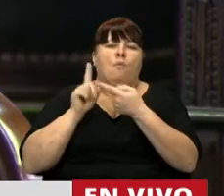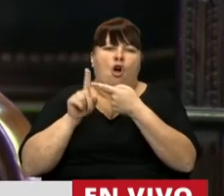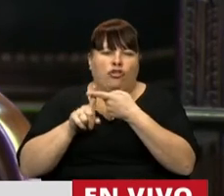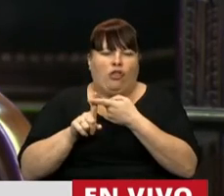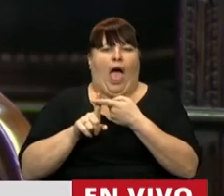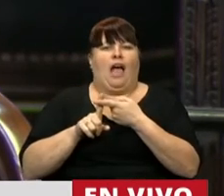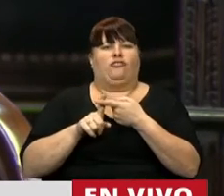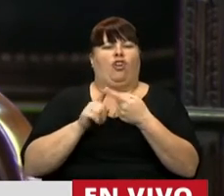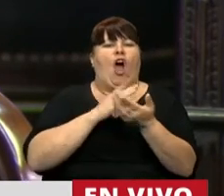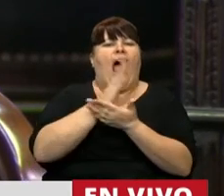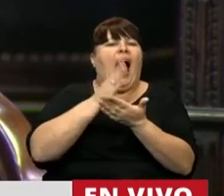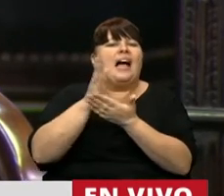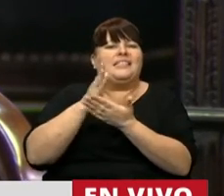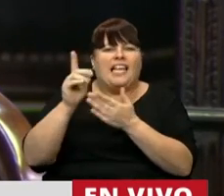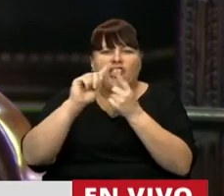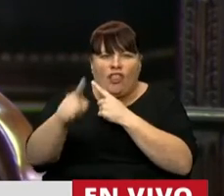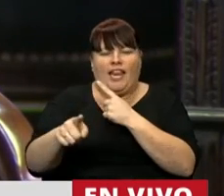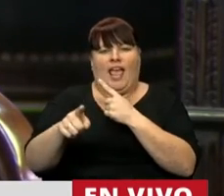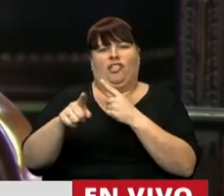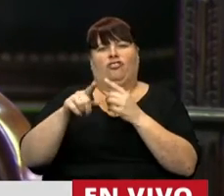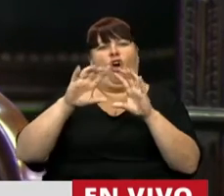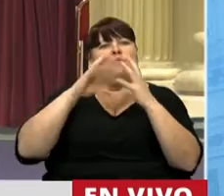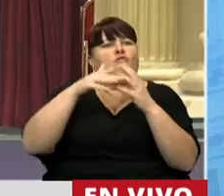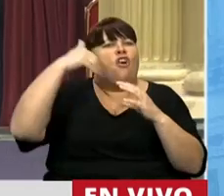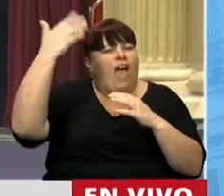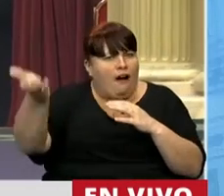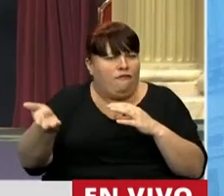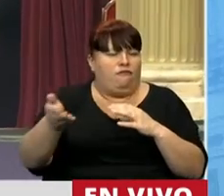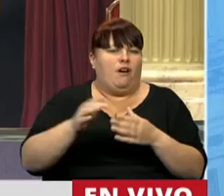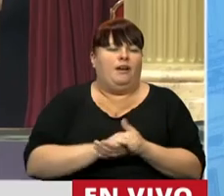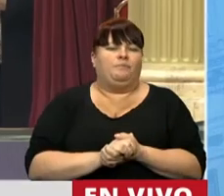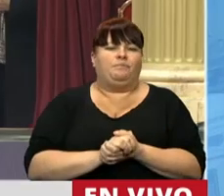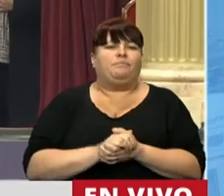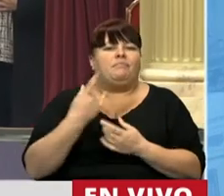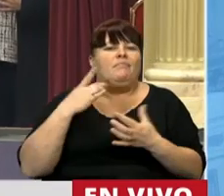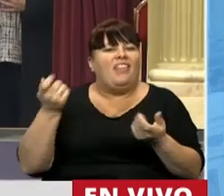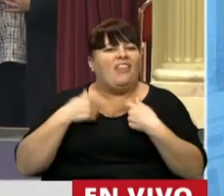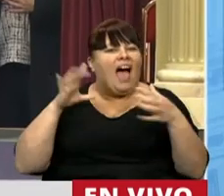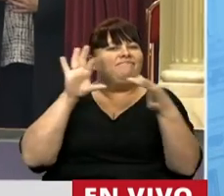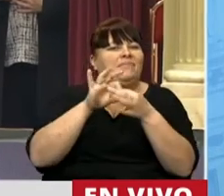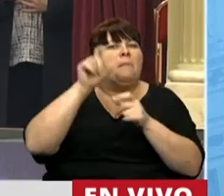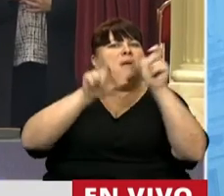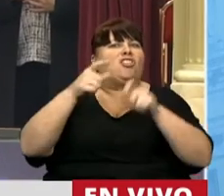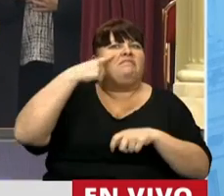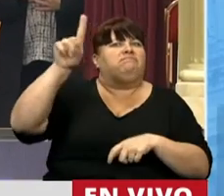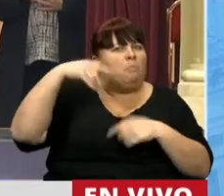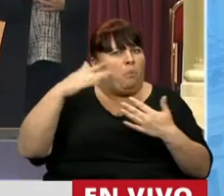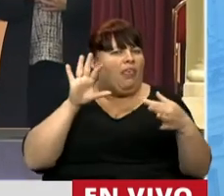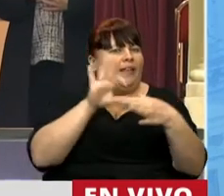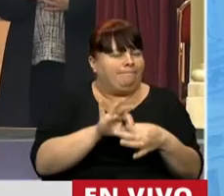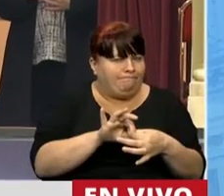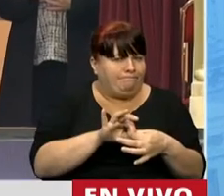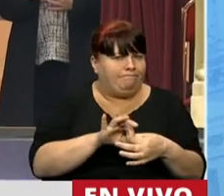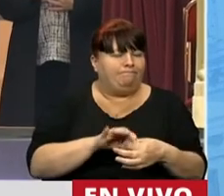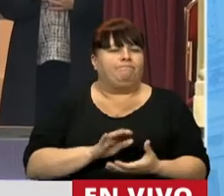vincularnos con este acceso directo a un mundo externo que nos conecta con extraños.